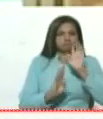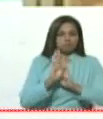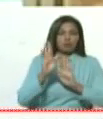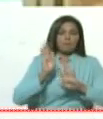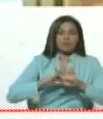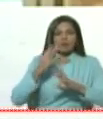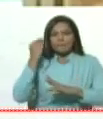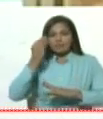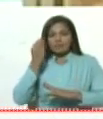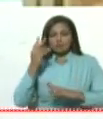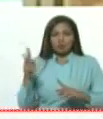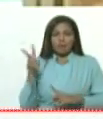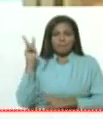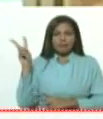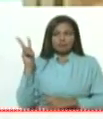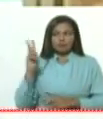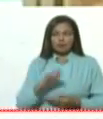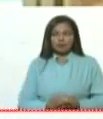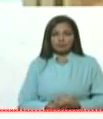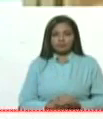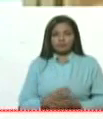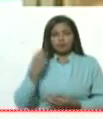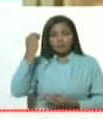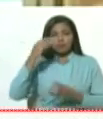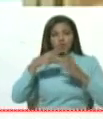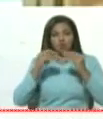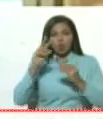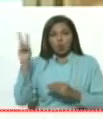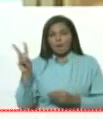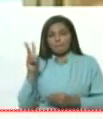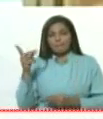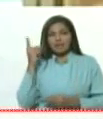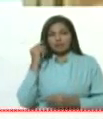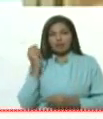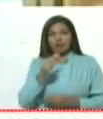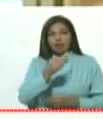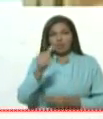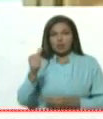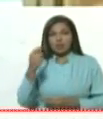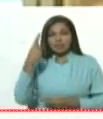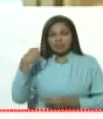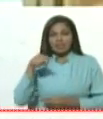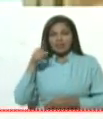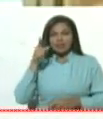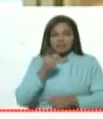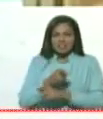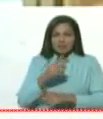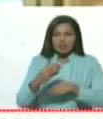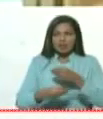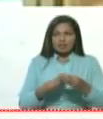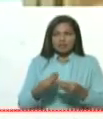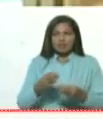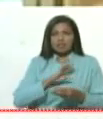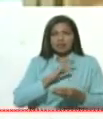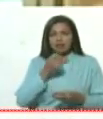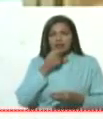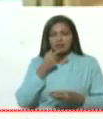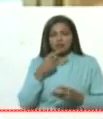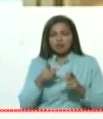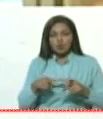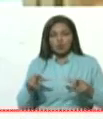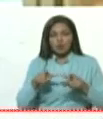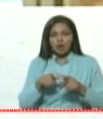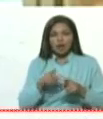porque creo en Venezuela y creo que todos los venezolanos y venezolanas deberíamos estar dedicados a embellecer el país,